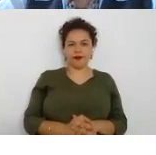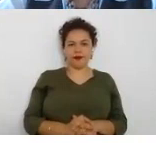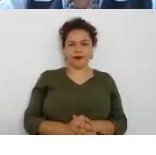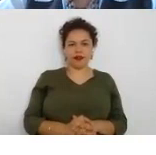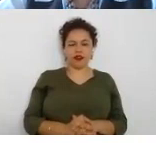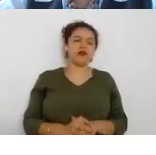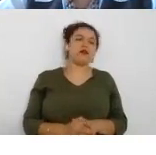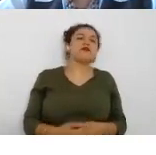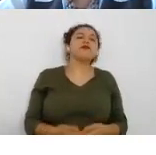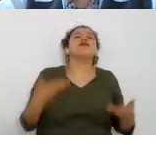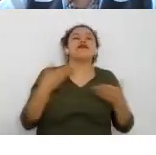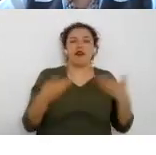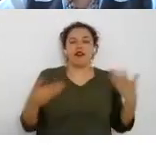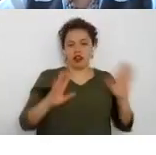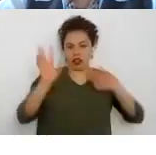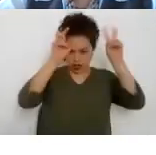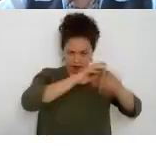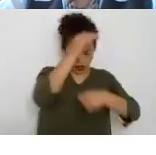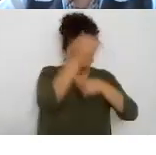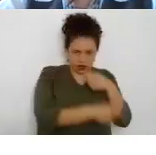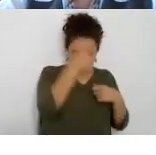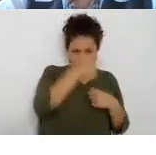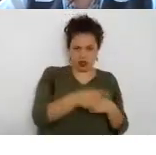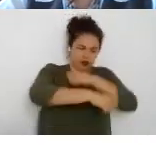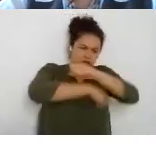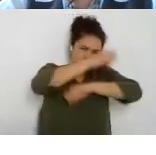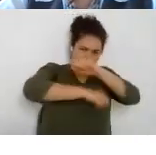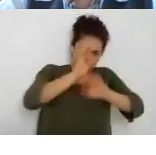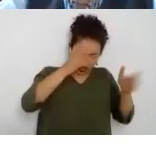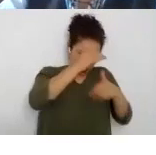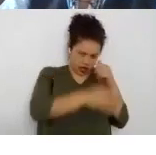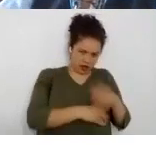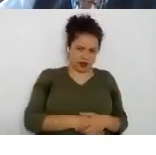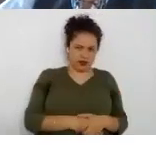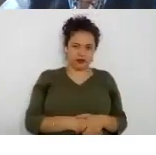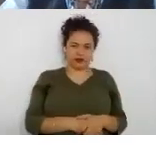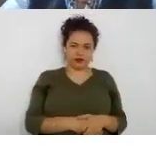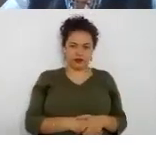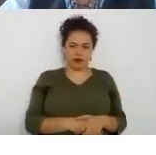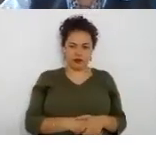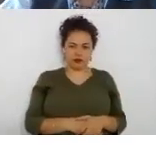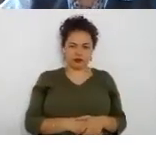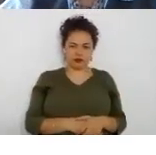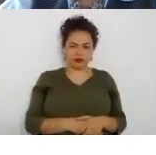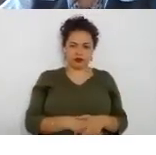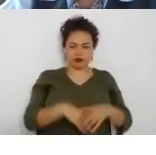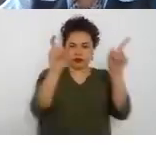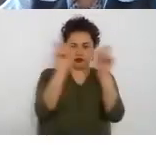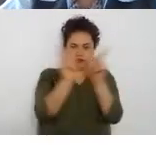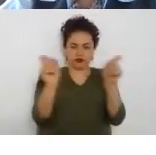Ahora bien, ya para cerrar por fin ese tema respecto a lo que son vendajes. Después de todo lo que vimos, hay